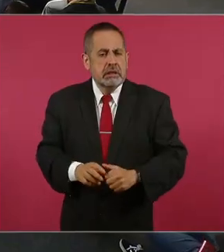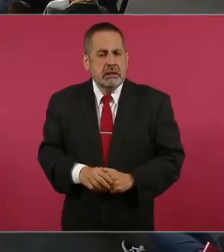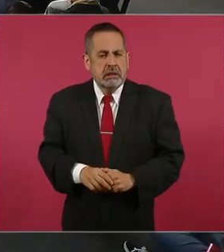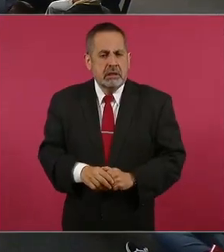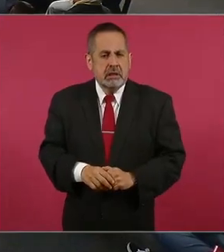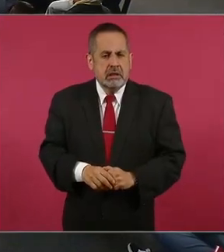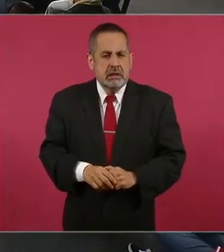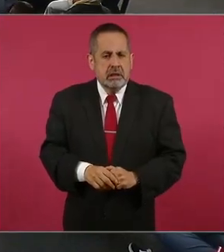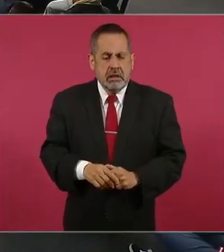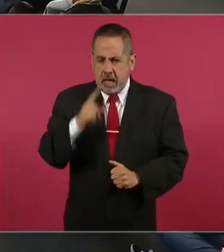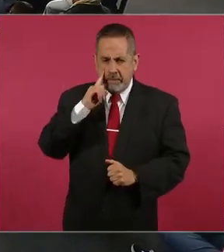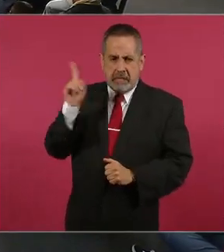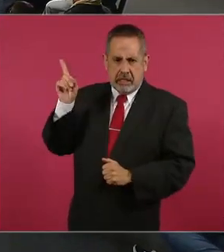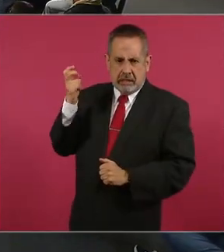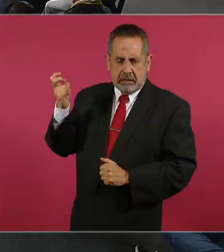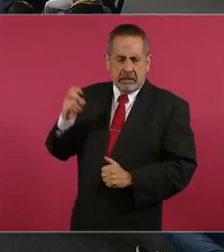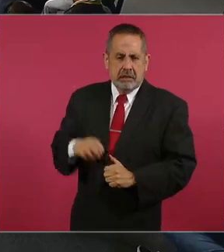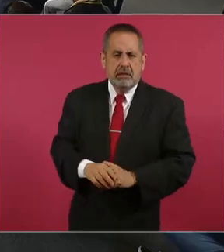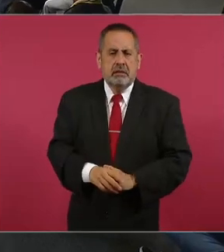¿Cuánto? Ahí está,